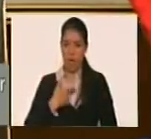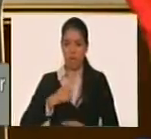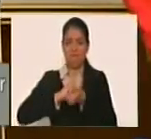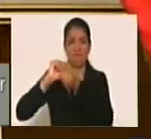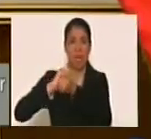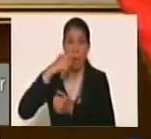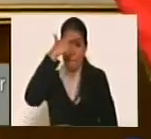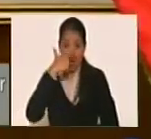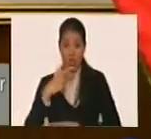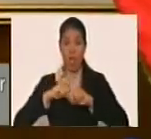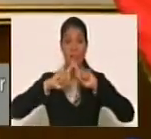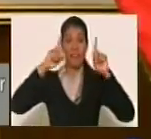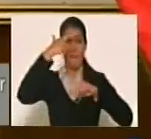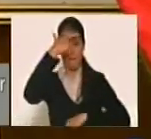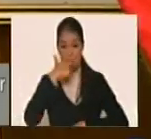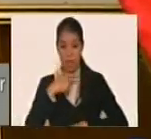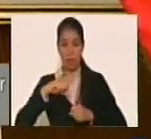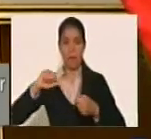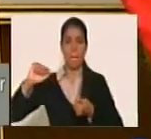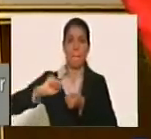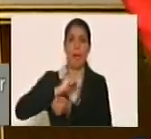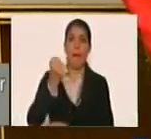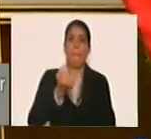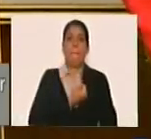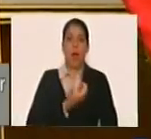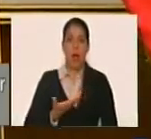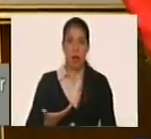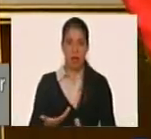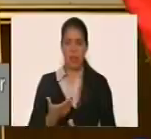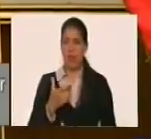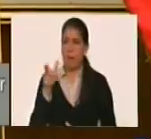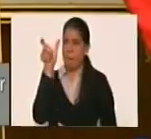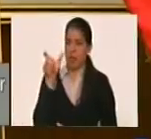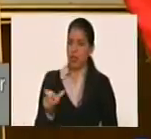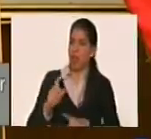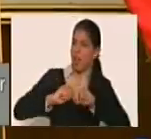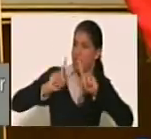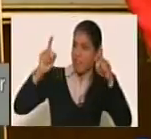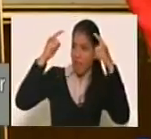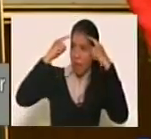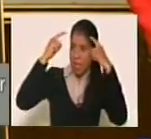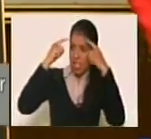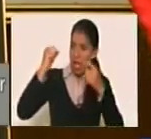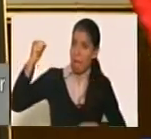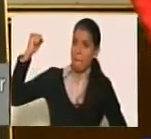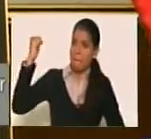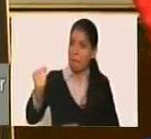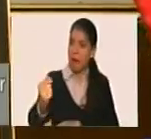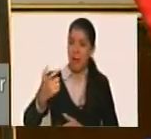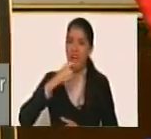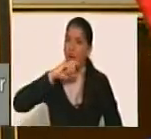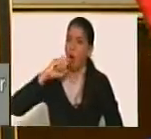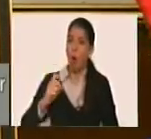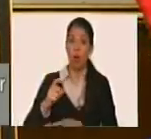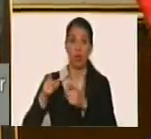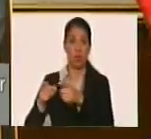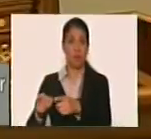al que no sea de esa manera. Sentir un profundo desprecio por quien no sea como yo quiero que